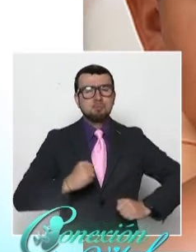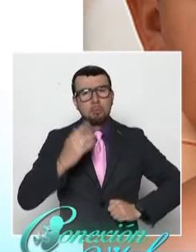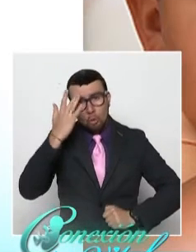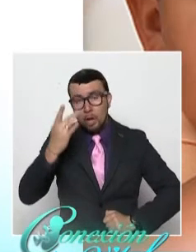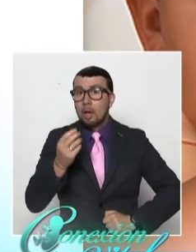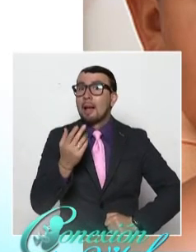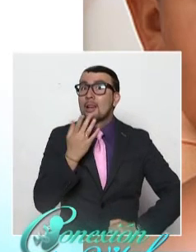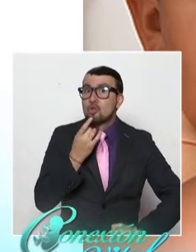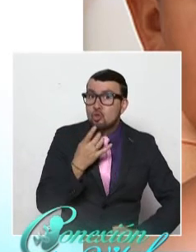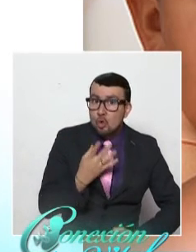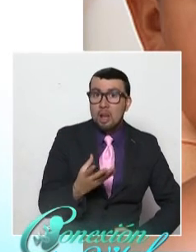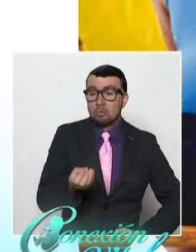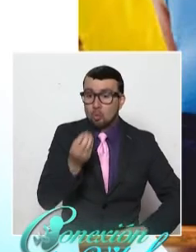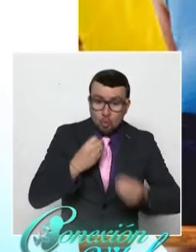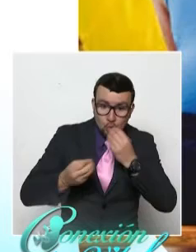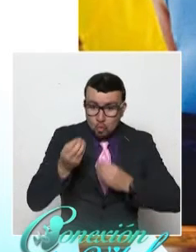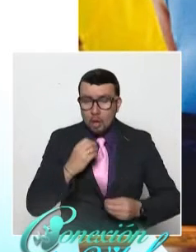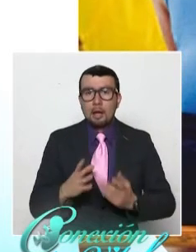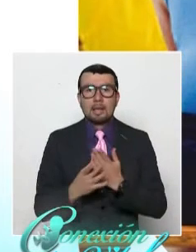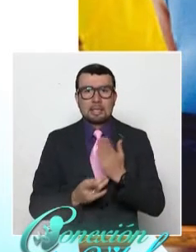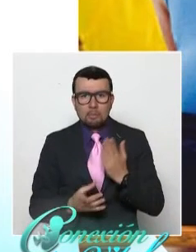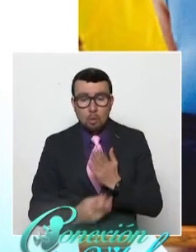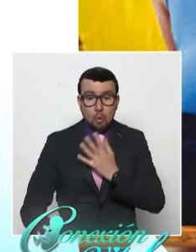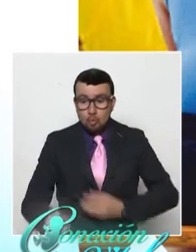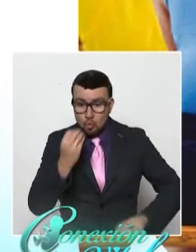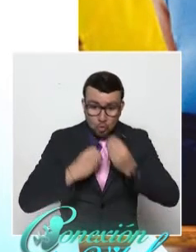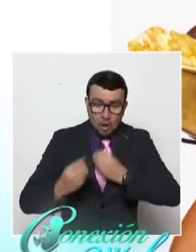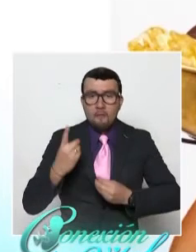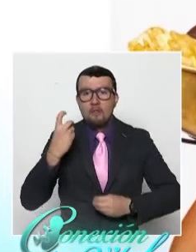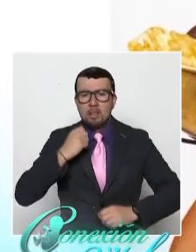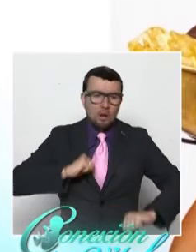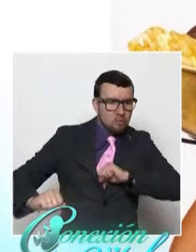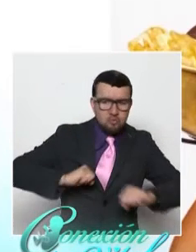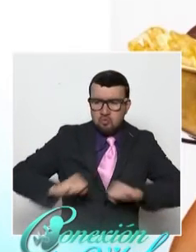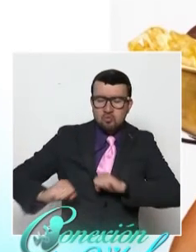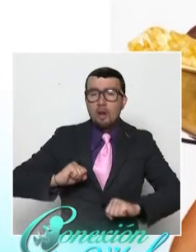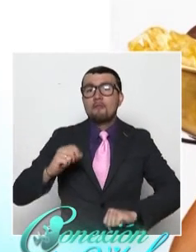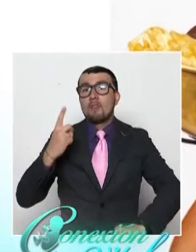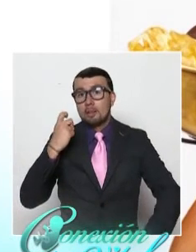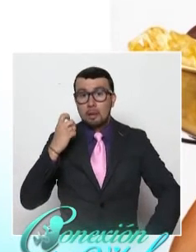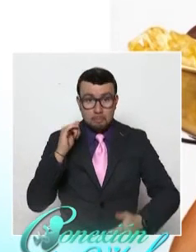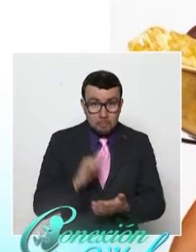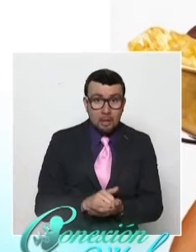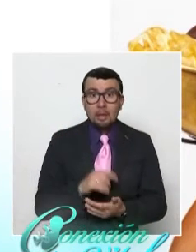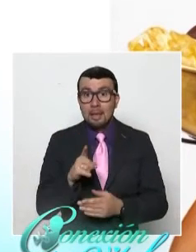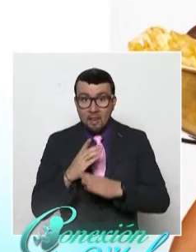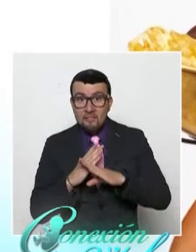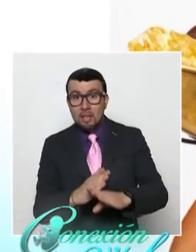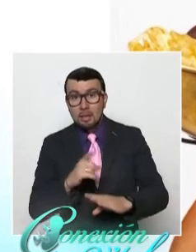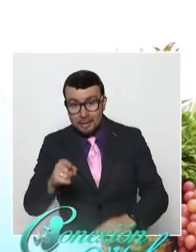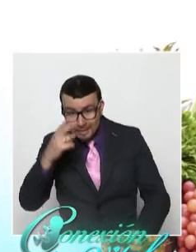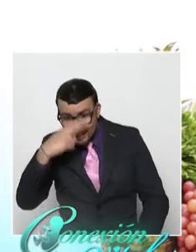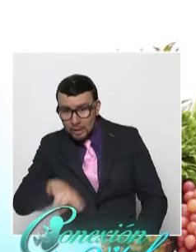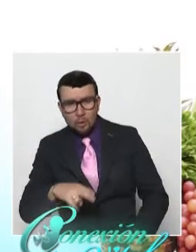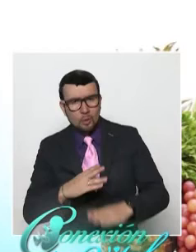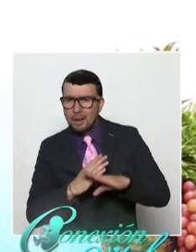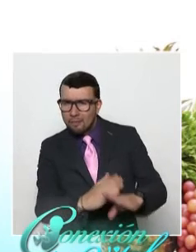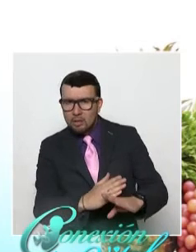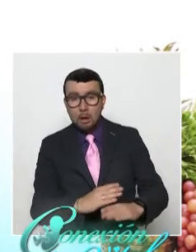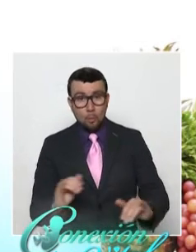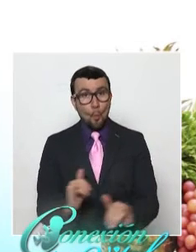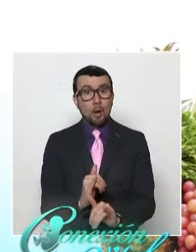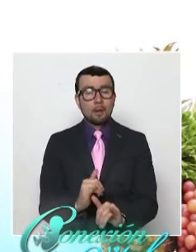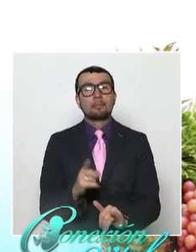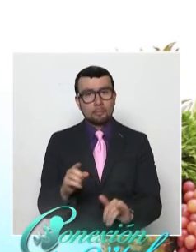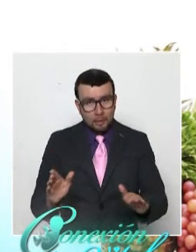azúcar, sumado a dietas desbalanceadas y falta de actividad física. Por eso, para evitar que su hijo padezca esa situación, promueva en